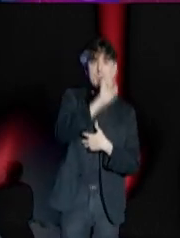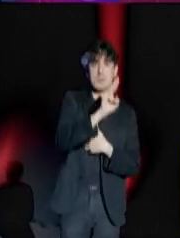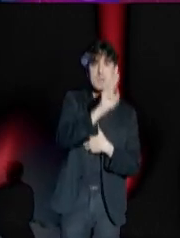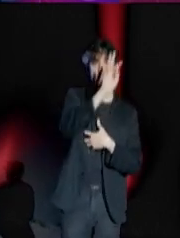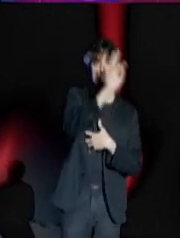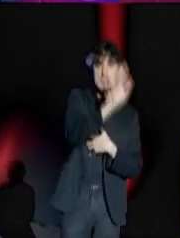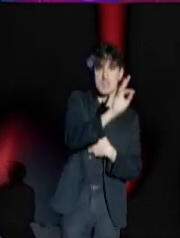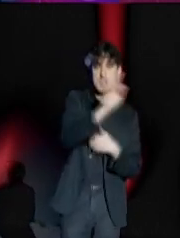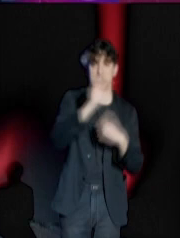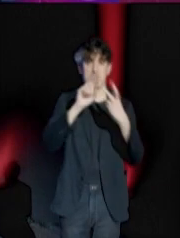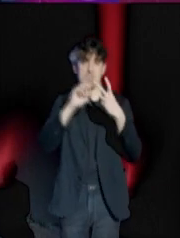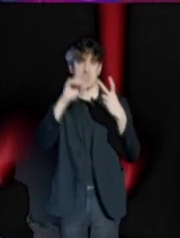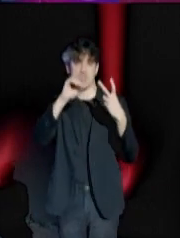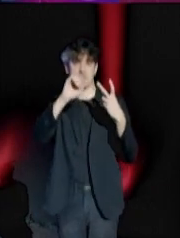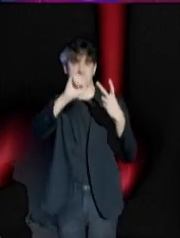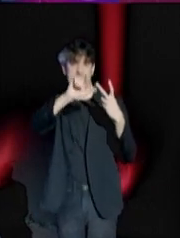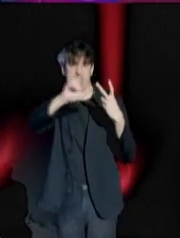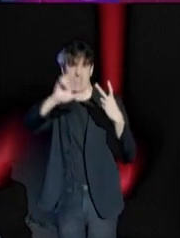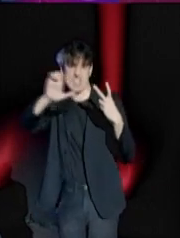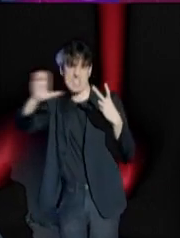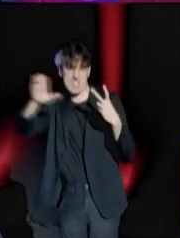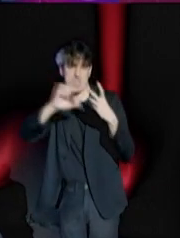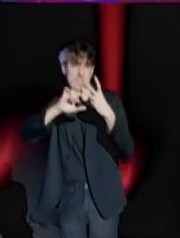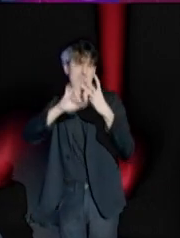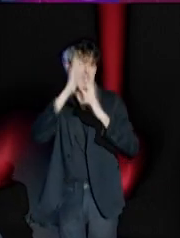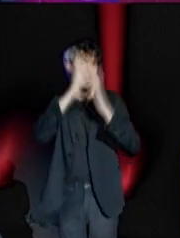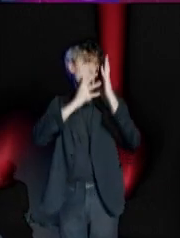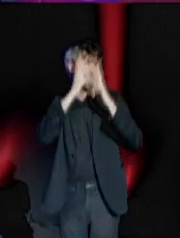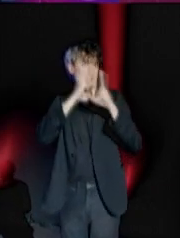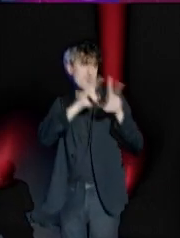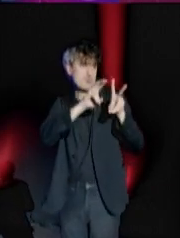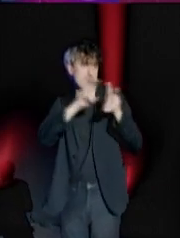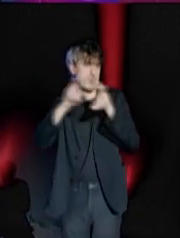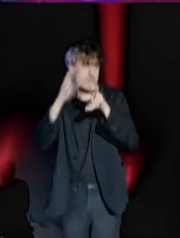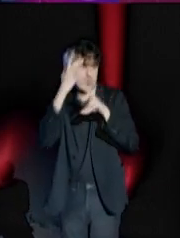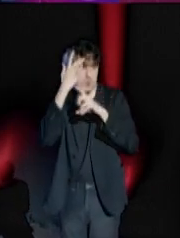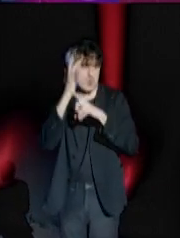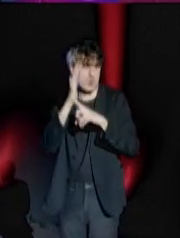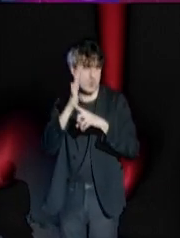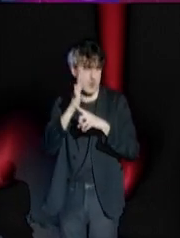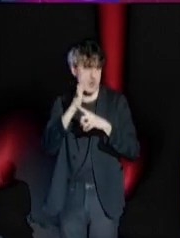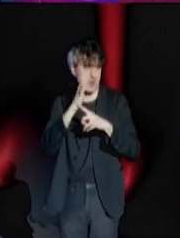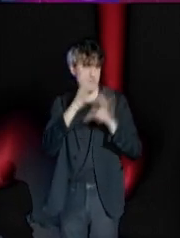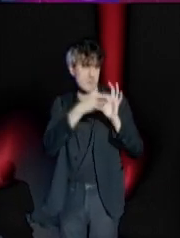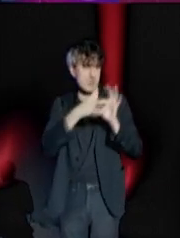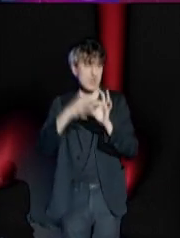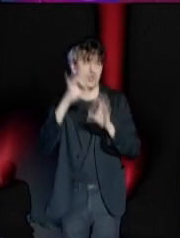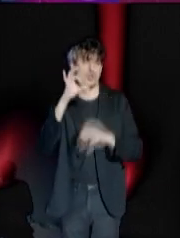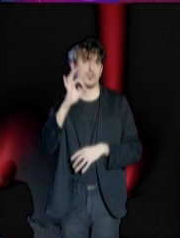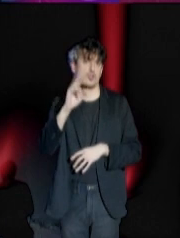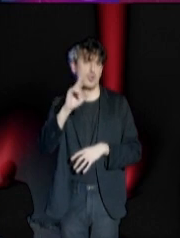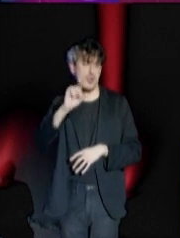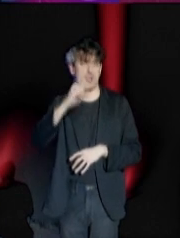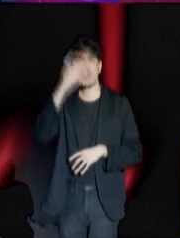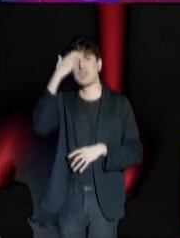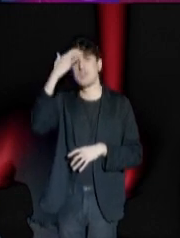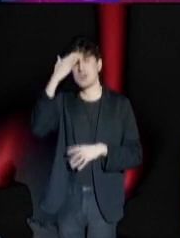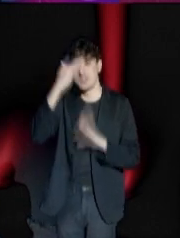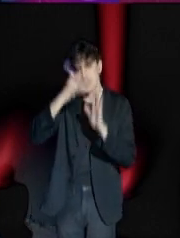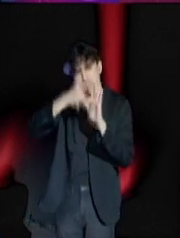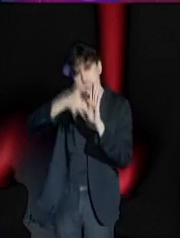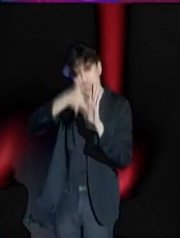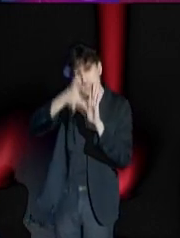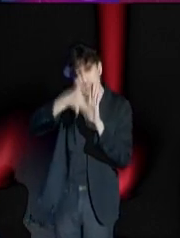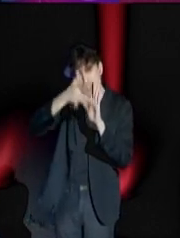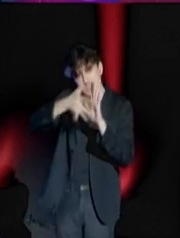Dali y con los nuevos algoritmos neuronales que utilizamos con sora es decir imaginaros que le pongo un prom tan largo como